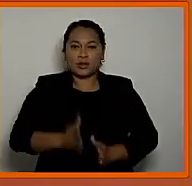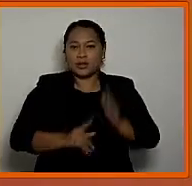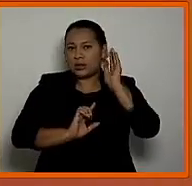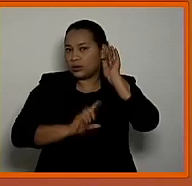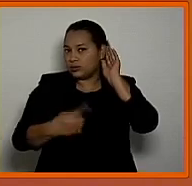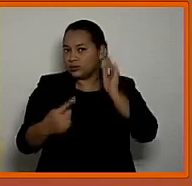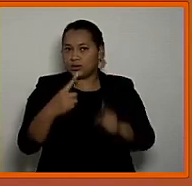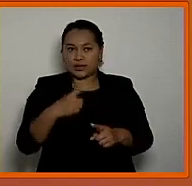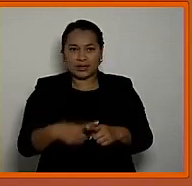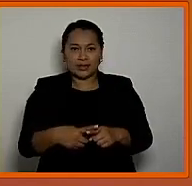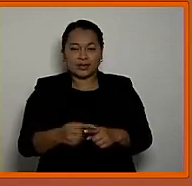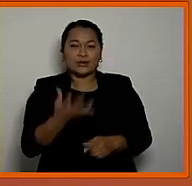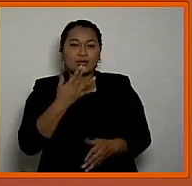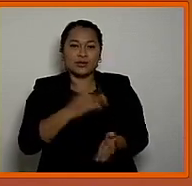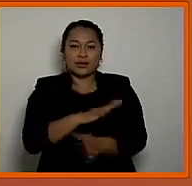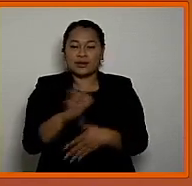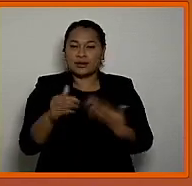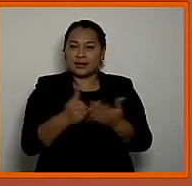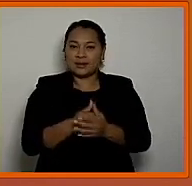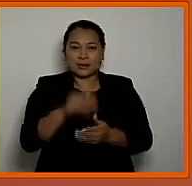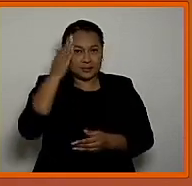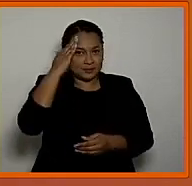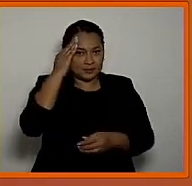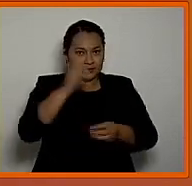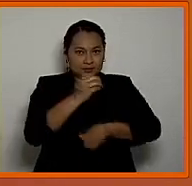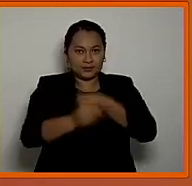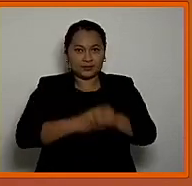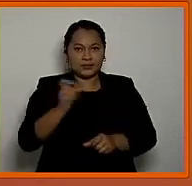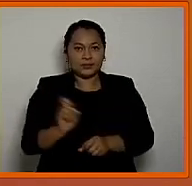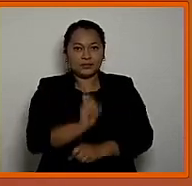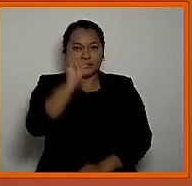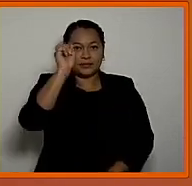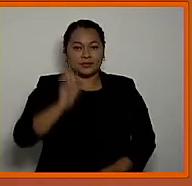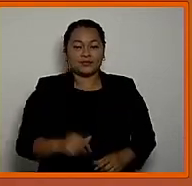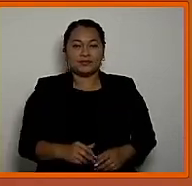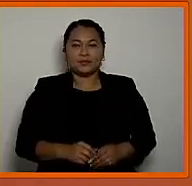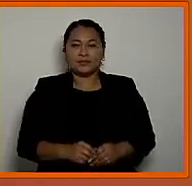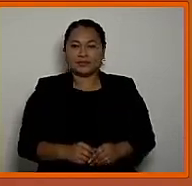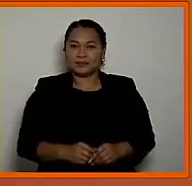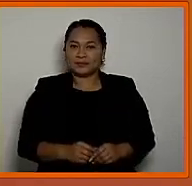te deseo suerte, porque esta es, atentos,